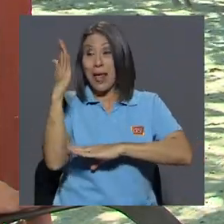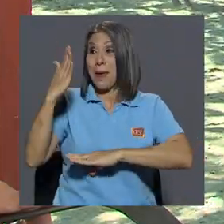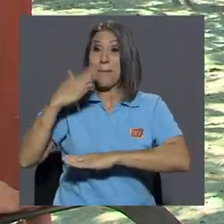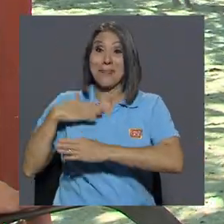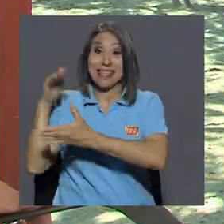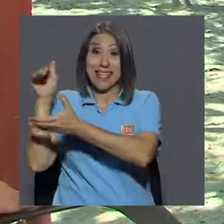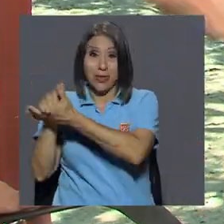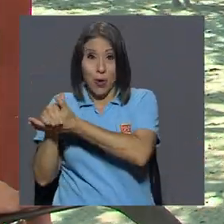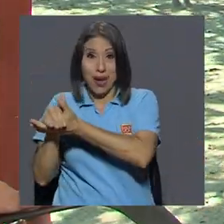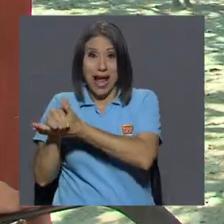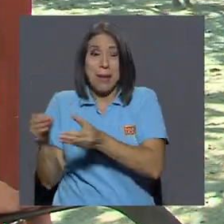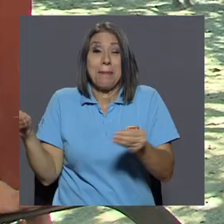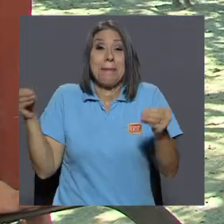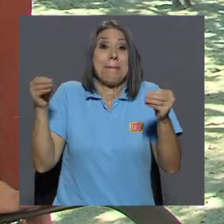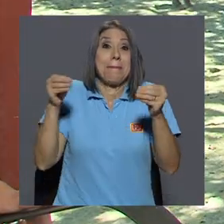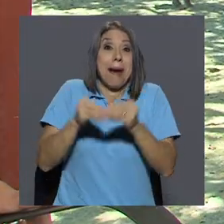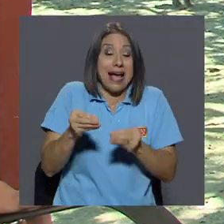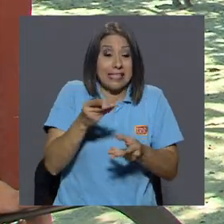todo el día.